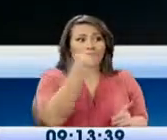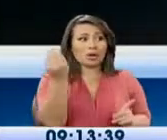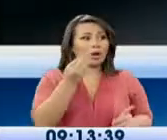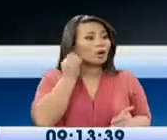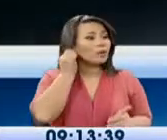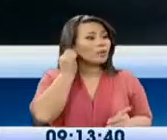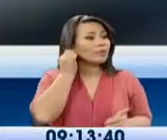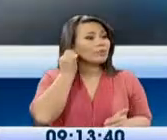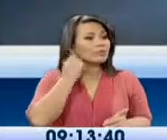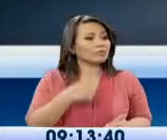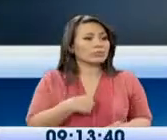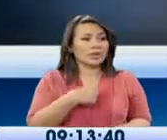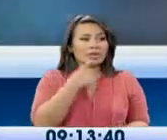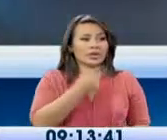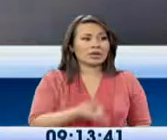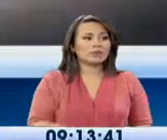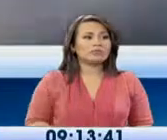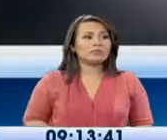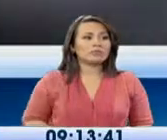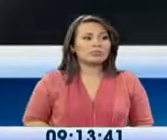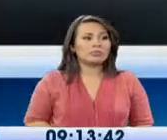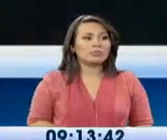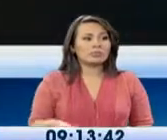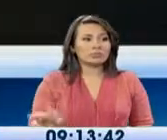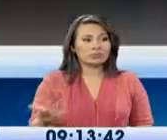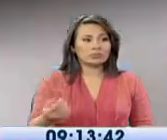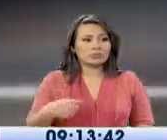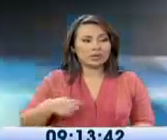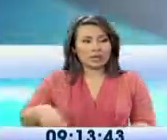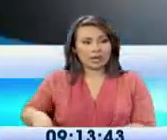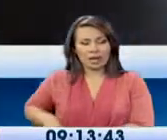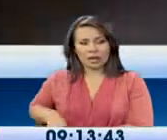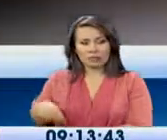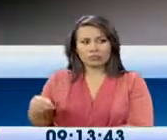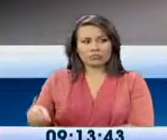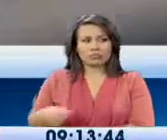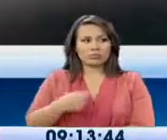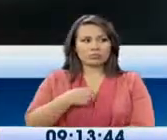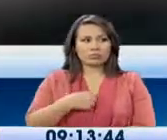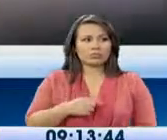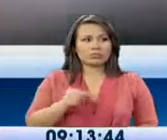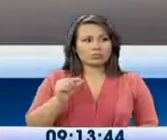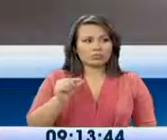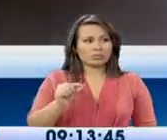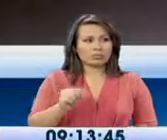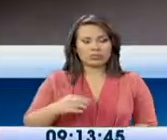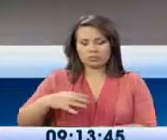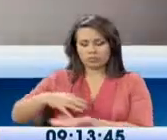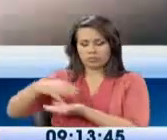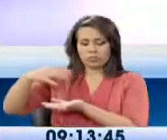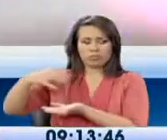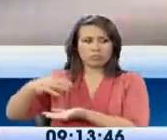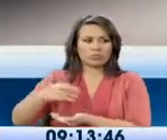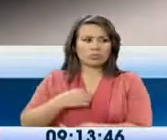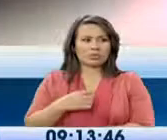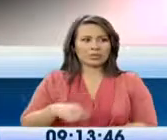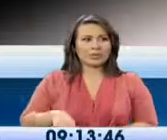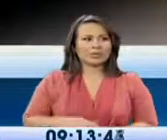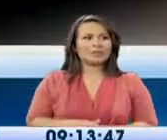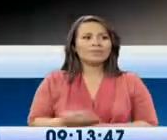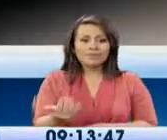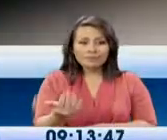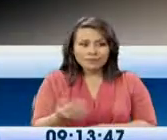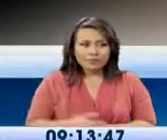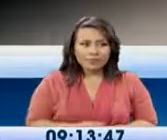mostró desafiante al pedirle su cartera. Dentro de ella se halló un pomo de vidrio conteniendo el